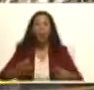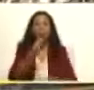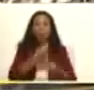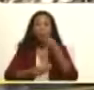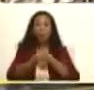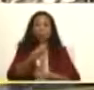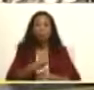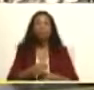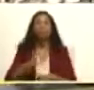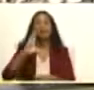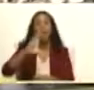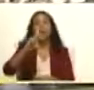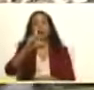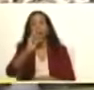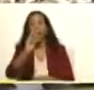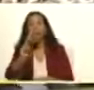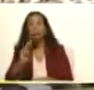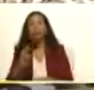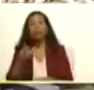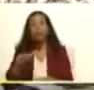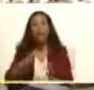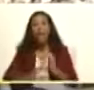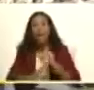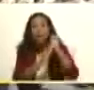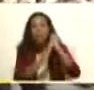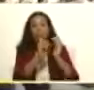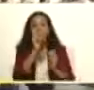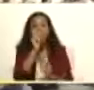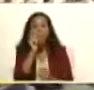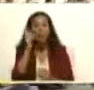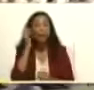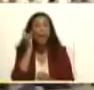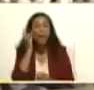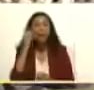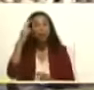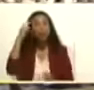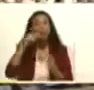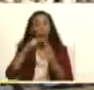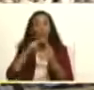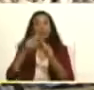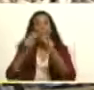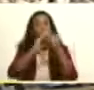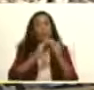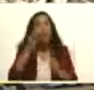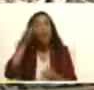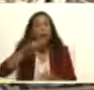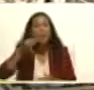Producción, ustedes líderes, sobre todo lideresas, conocen su comunidad,